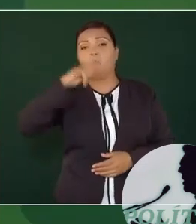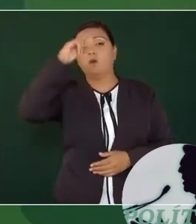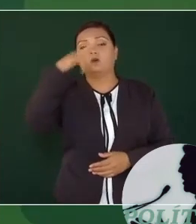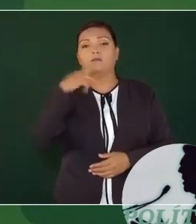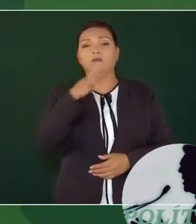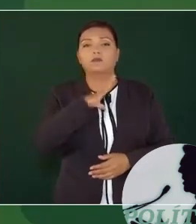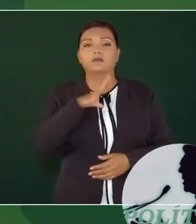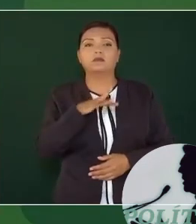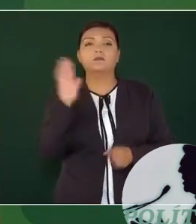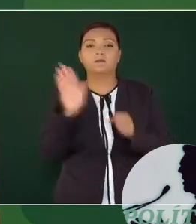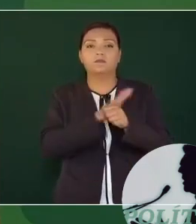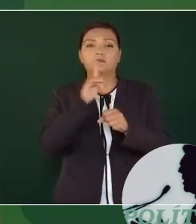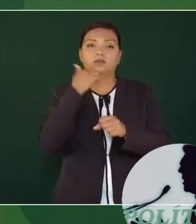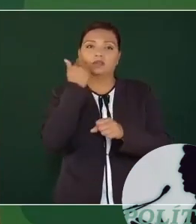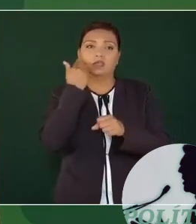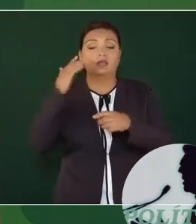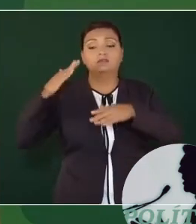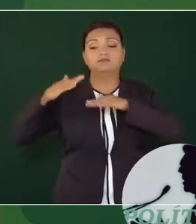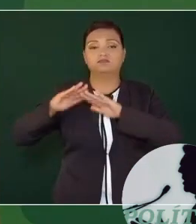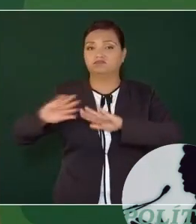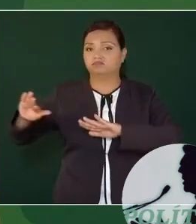fue en el sentido de que nos desalojaran.